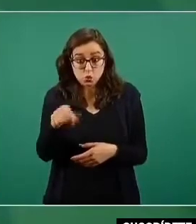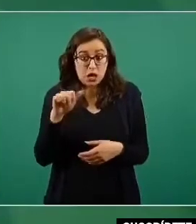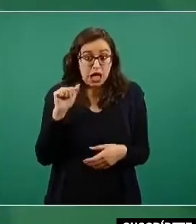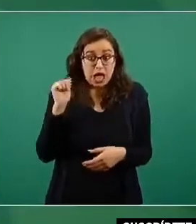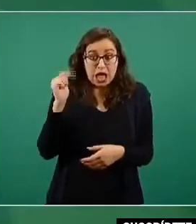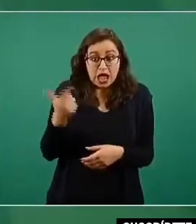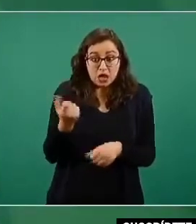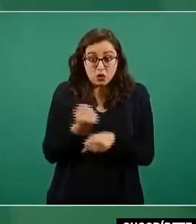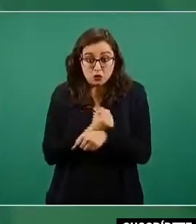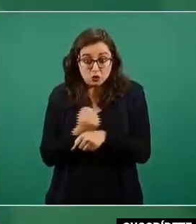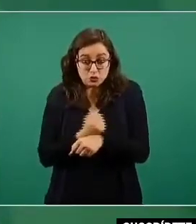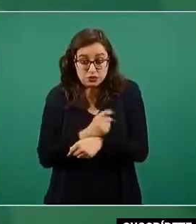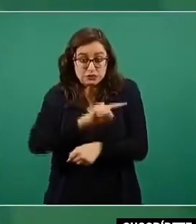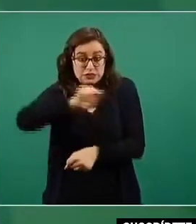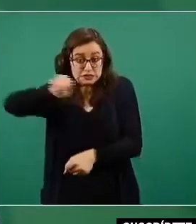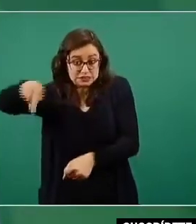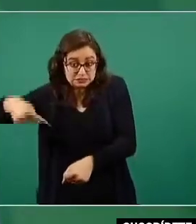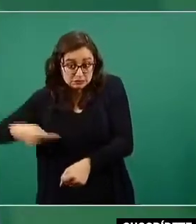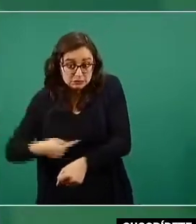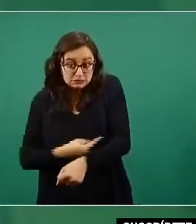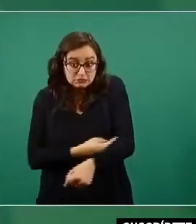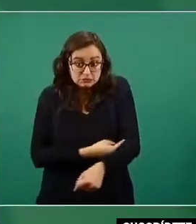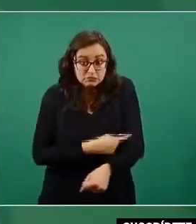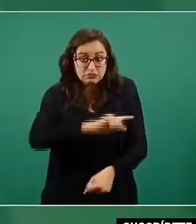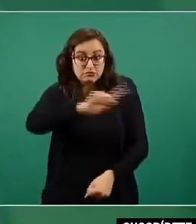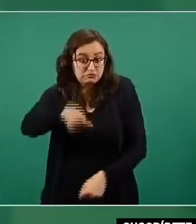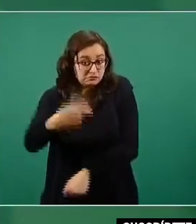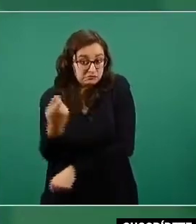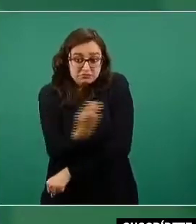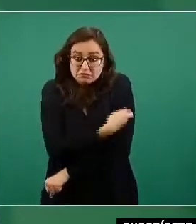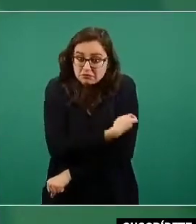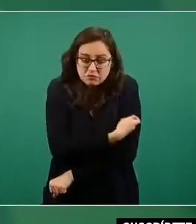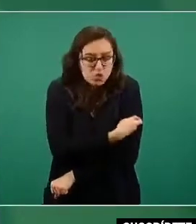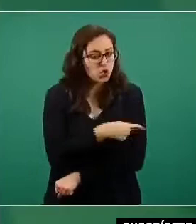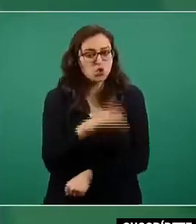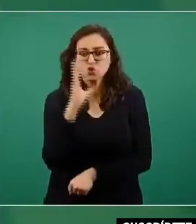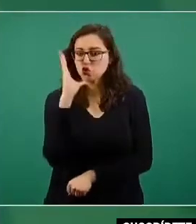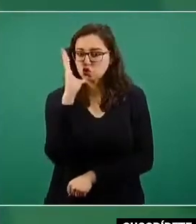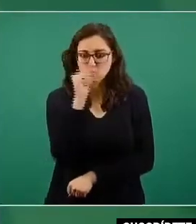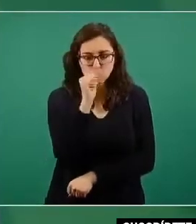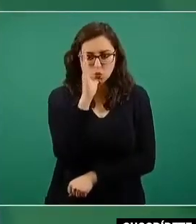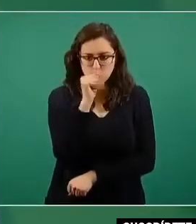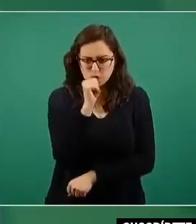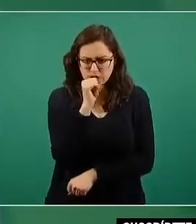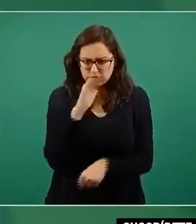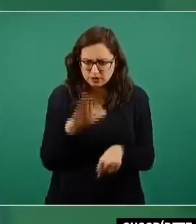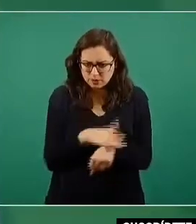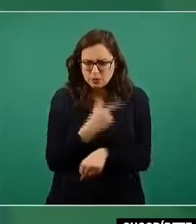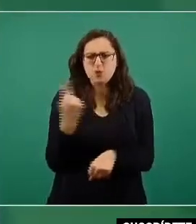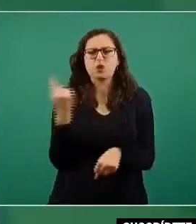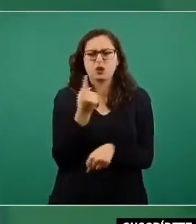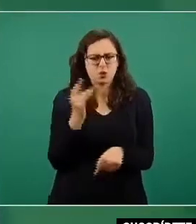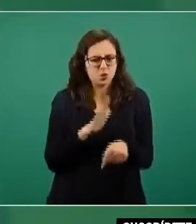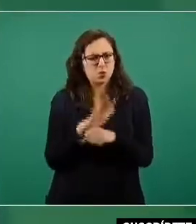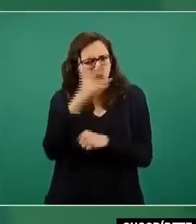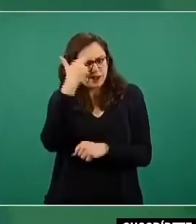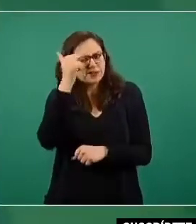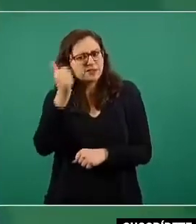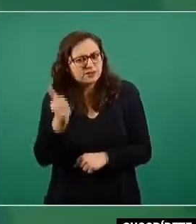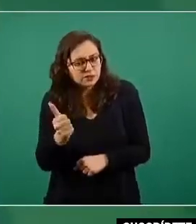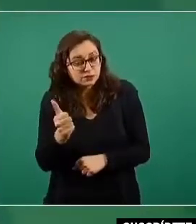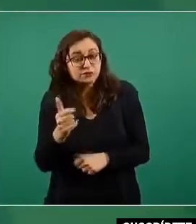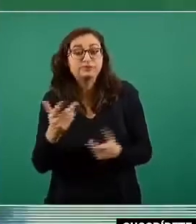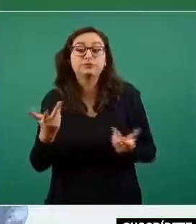el doctor Jorge Trejo, y esto también lo escuchó y respaldó el comité, el grupo técnico asesor de vacunación,